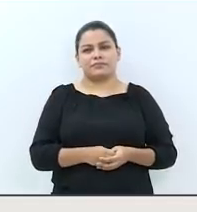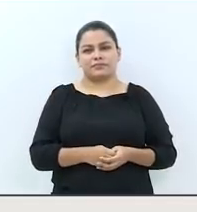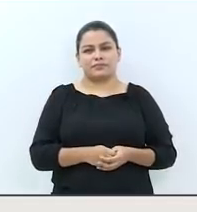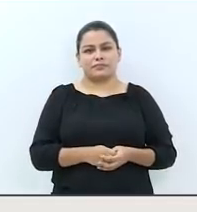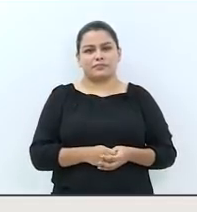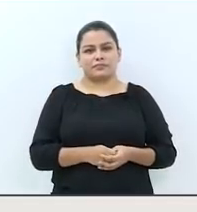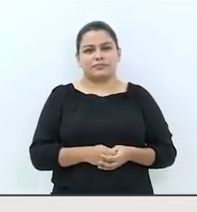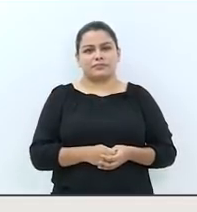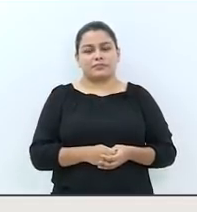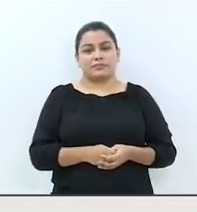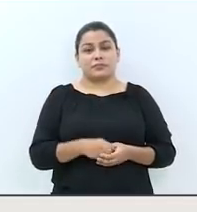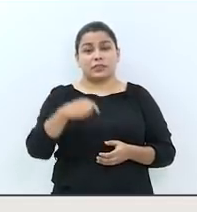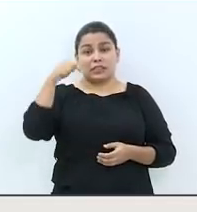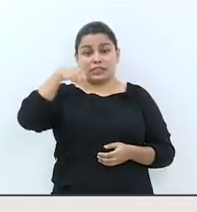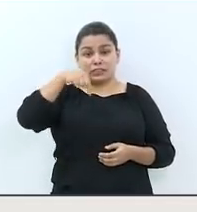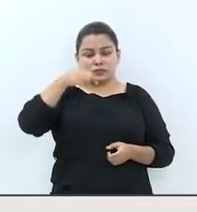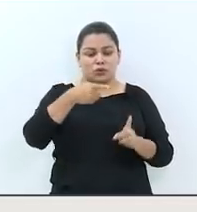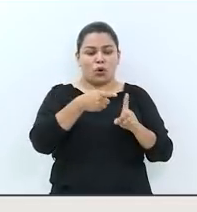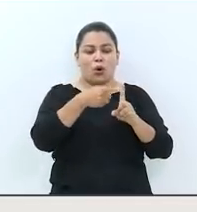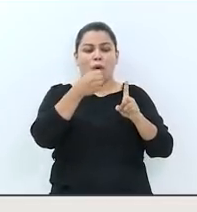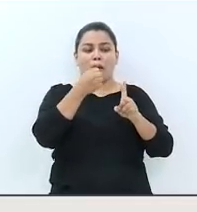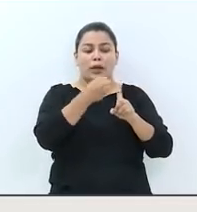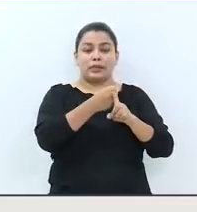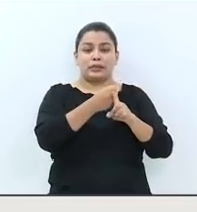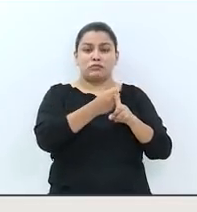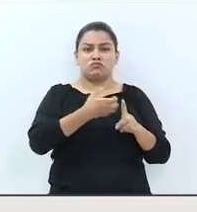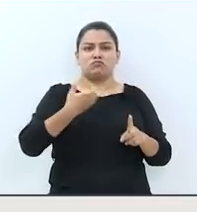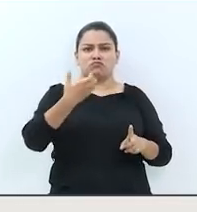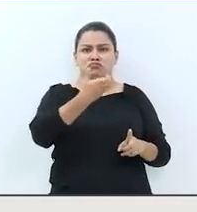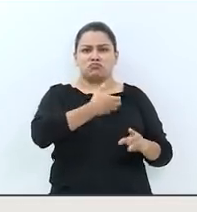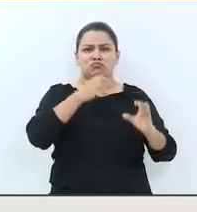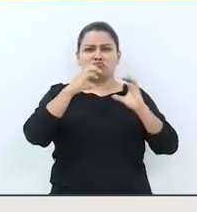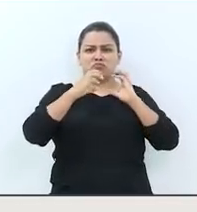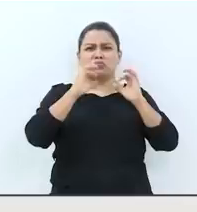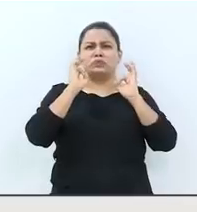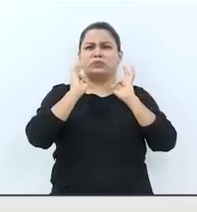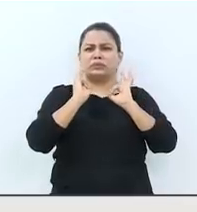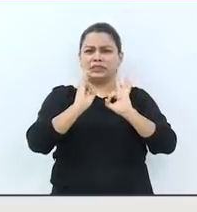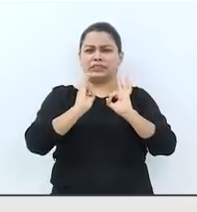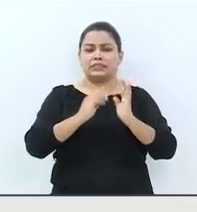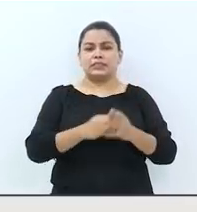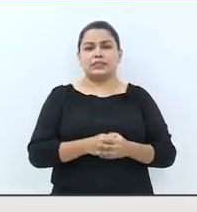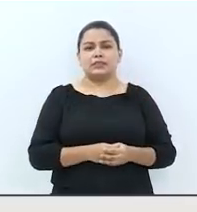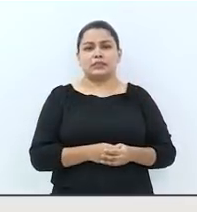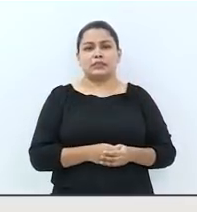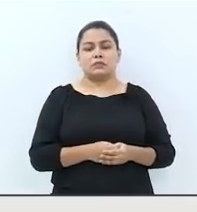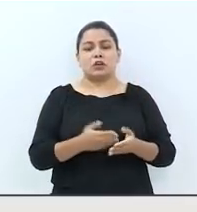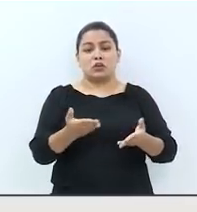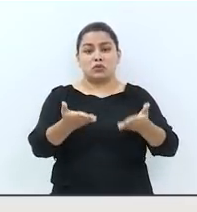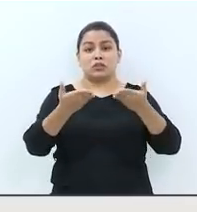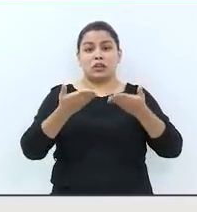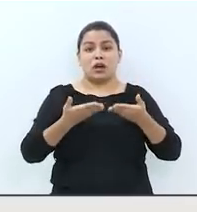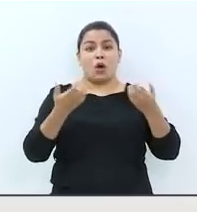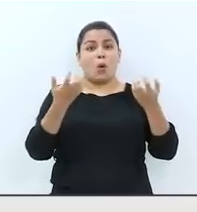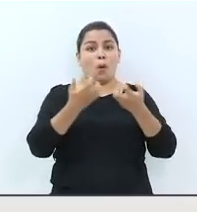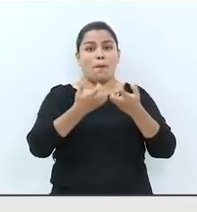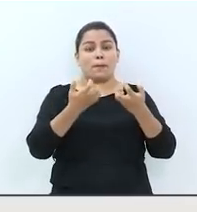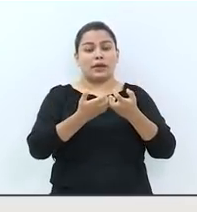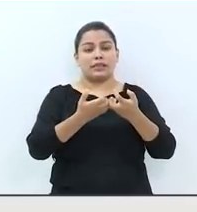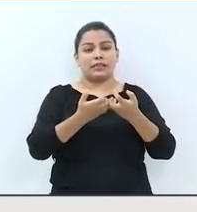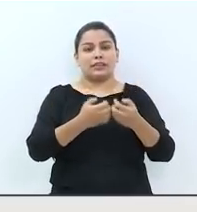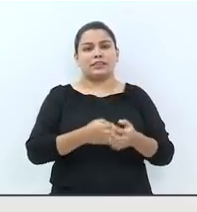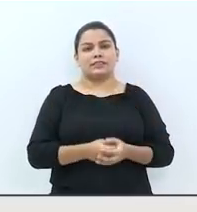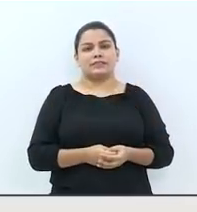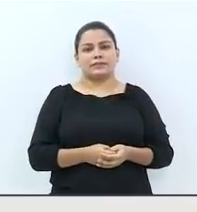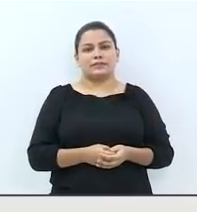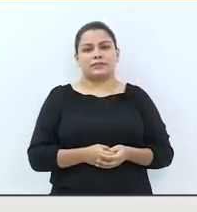estos objetivos de los que estamos hablando y que muy bien nos han ayudado a nuestras compañeras Elsa y